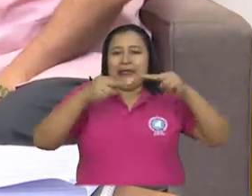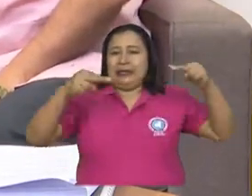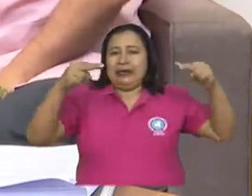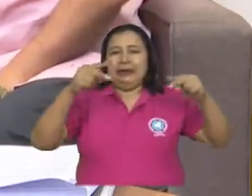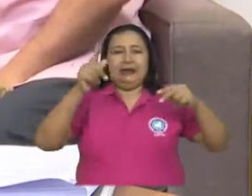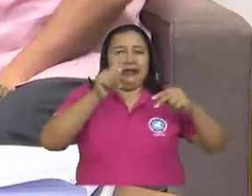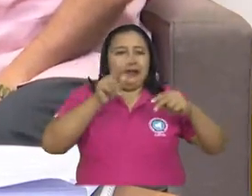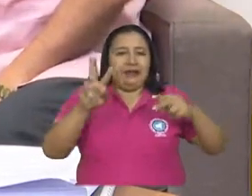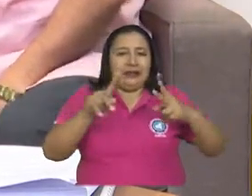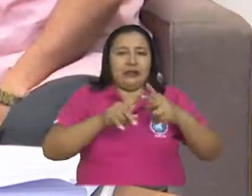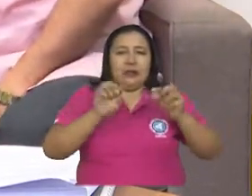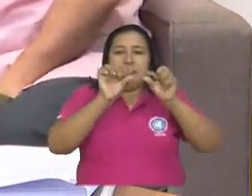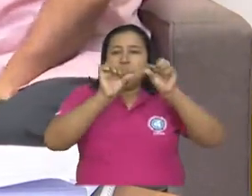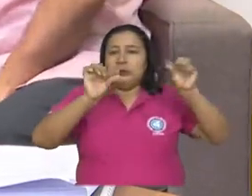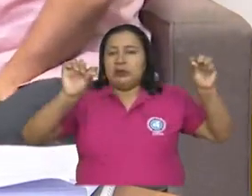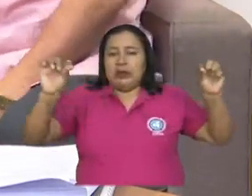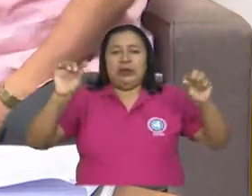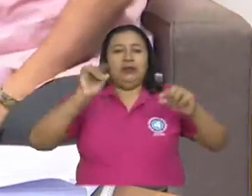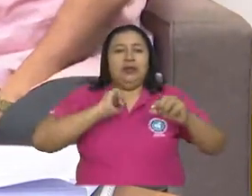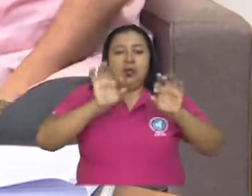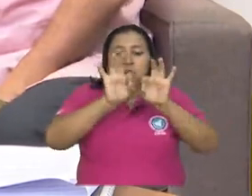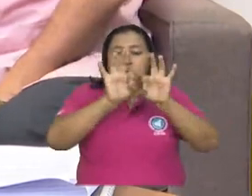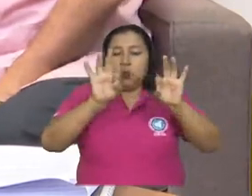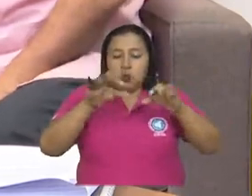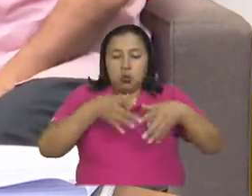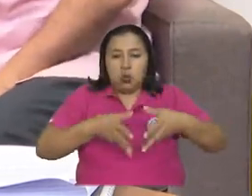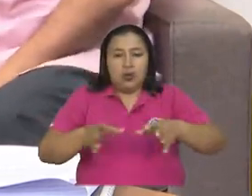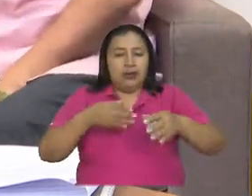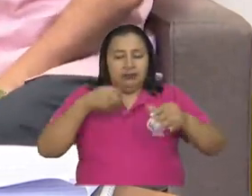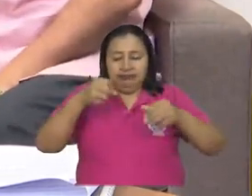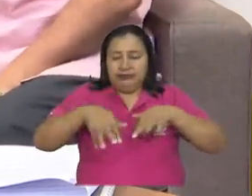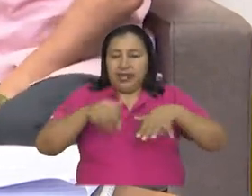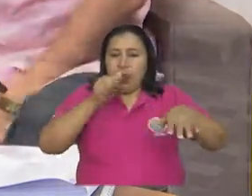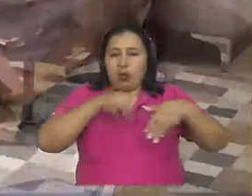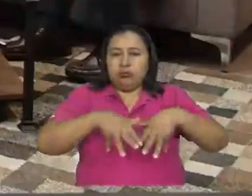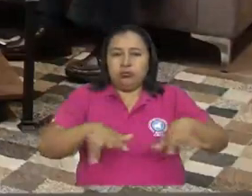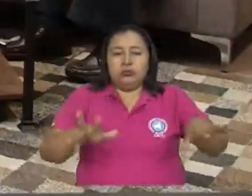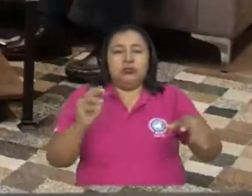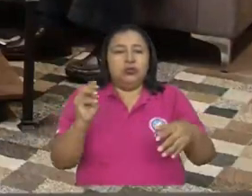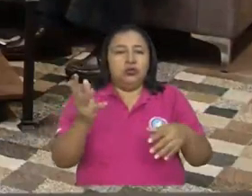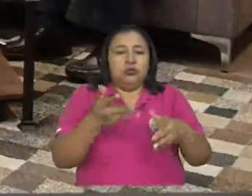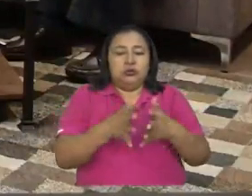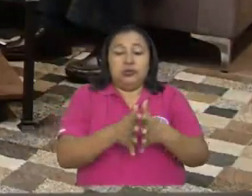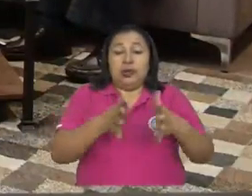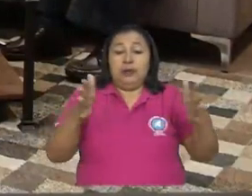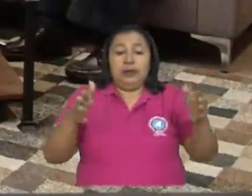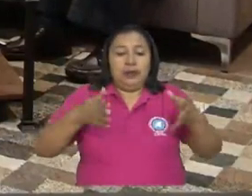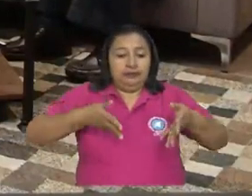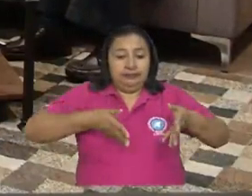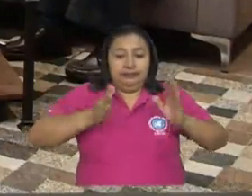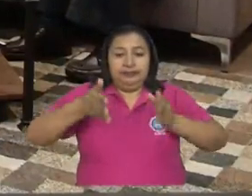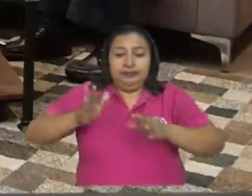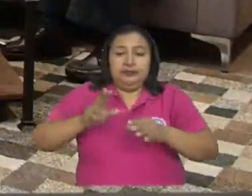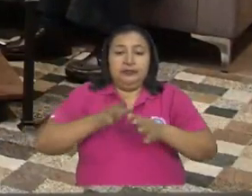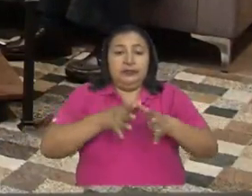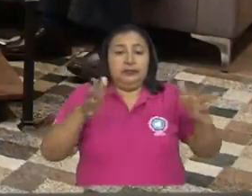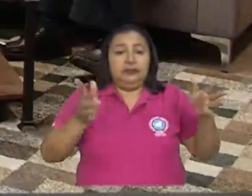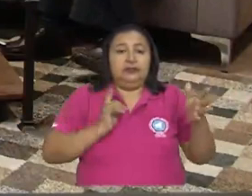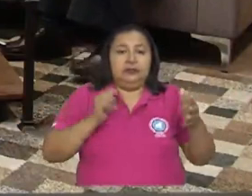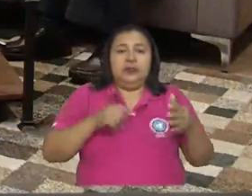televisión, cable eléctrico, tubería, drenaje, ampliás la pista,